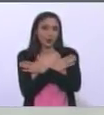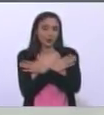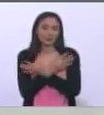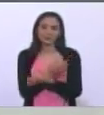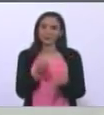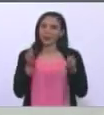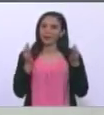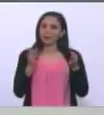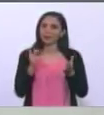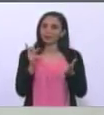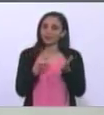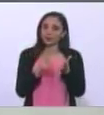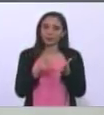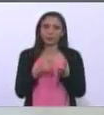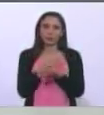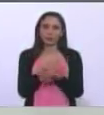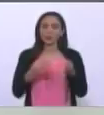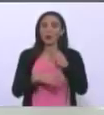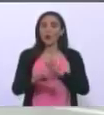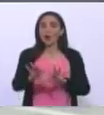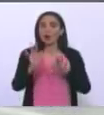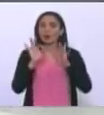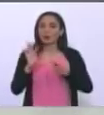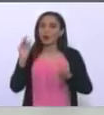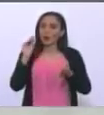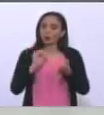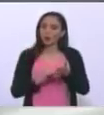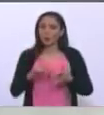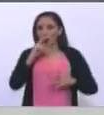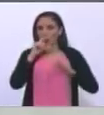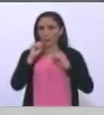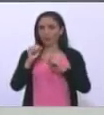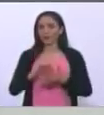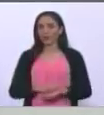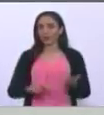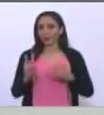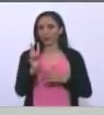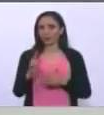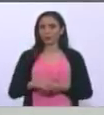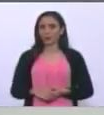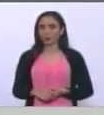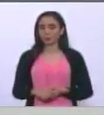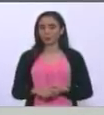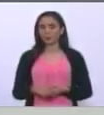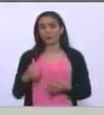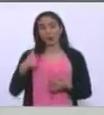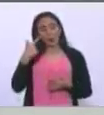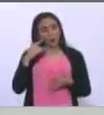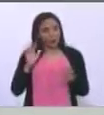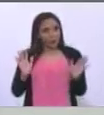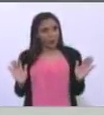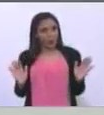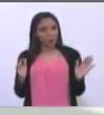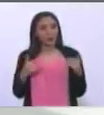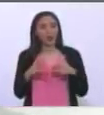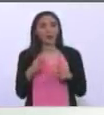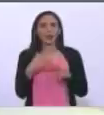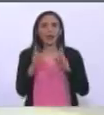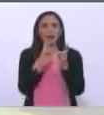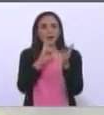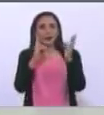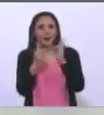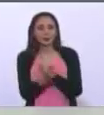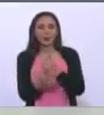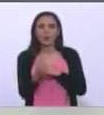excelencia francamente en su reelección como presidente de la República Bolivariana de Venezuela. Yo creo que la relación entre